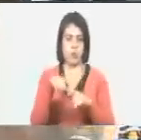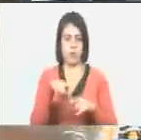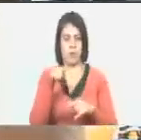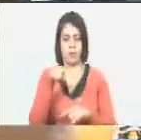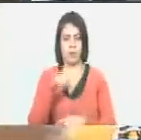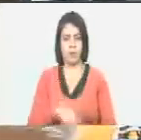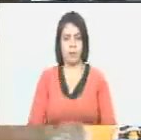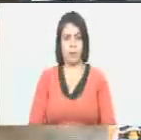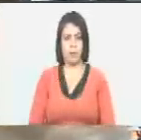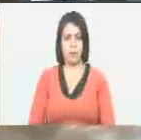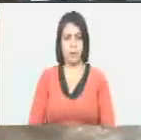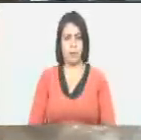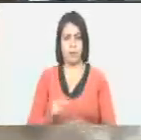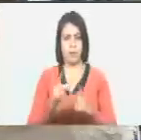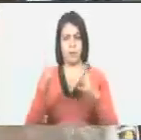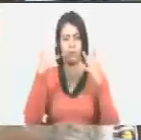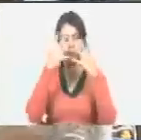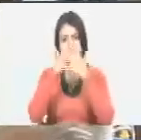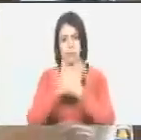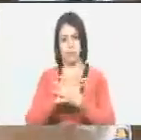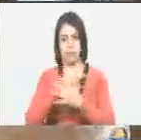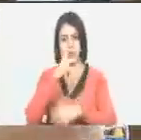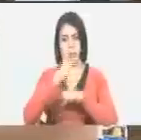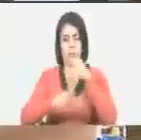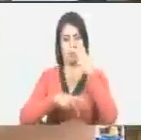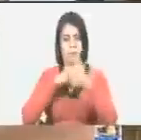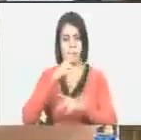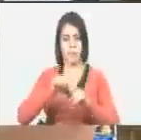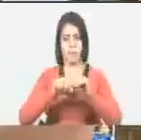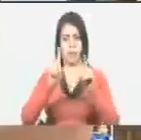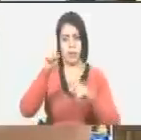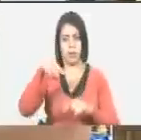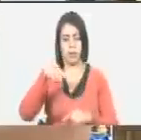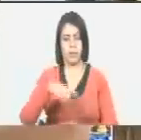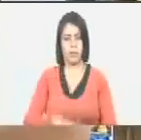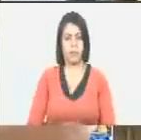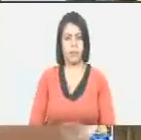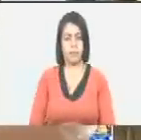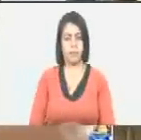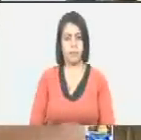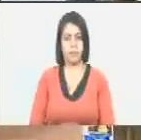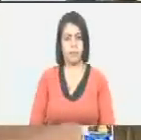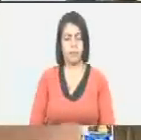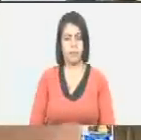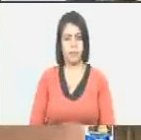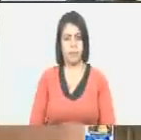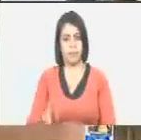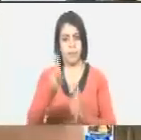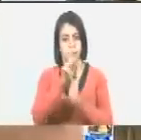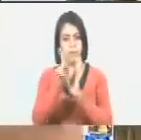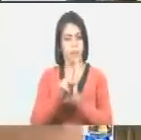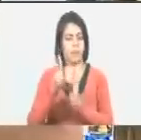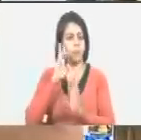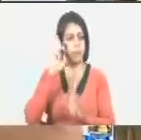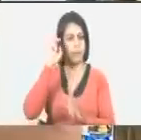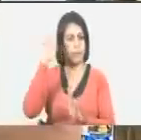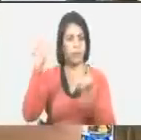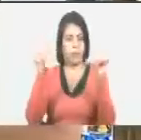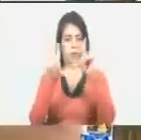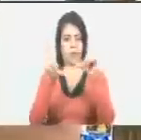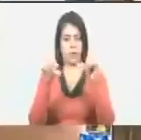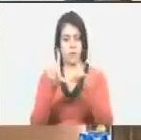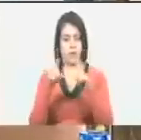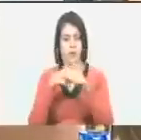tanto turbio de la política. Pero además, en un programa de radio y televisión que